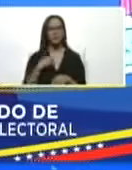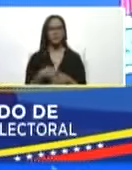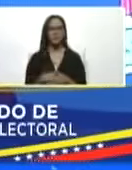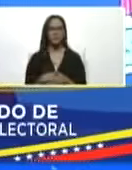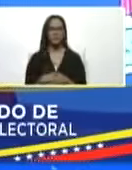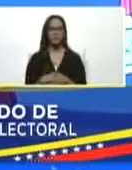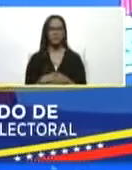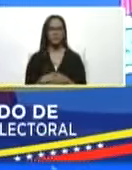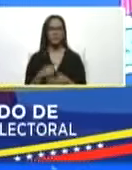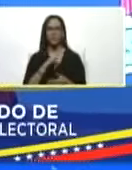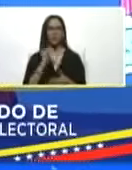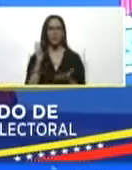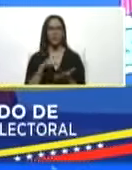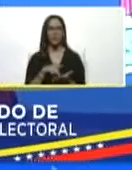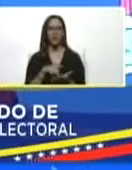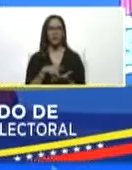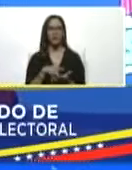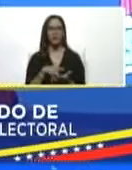No vino Mario.